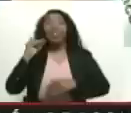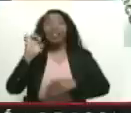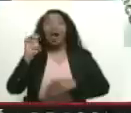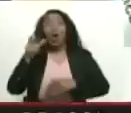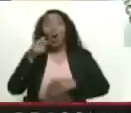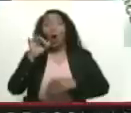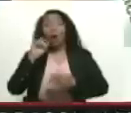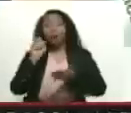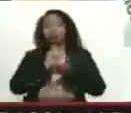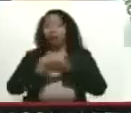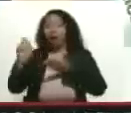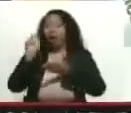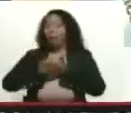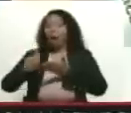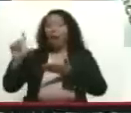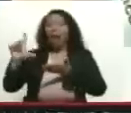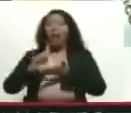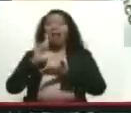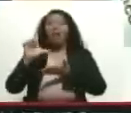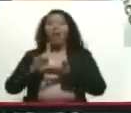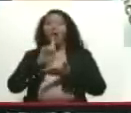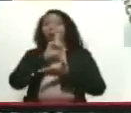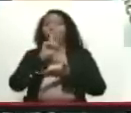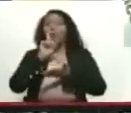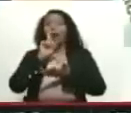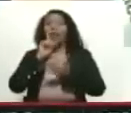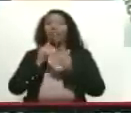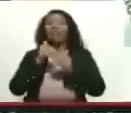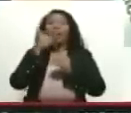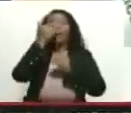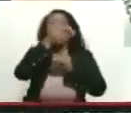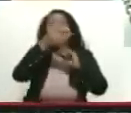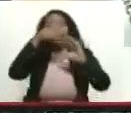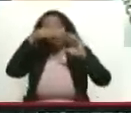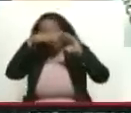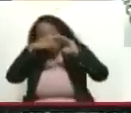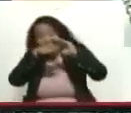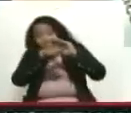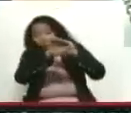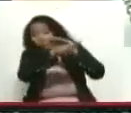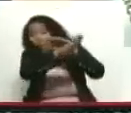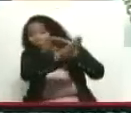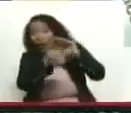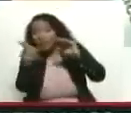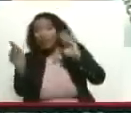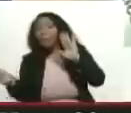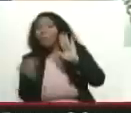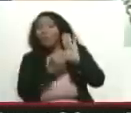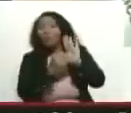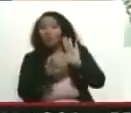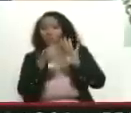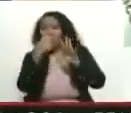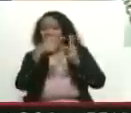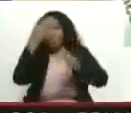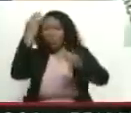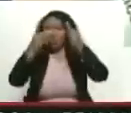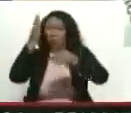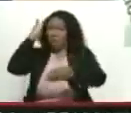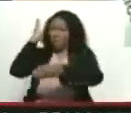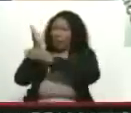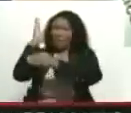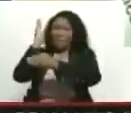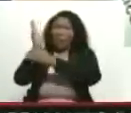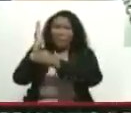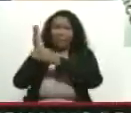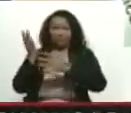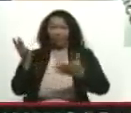escribir un libro llamado Después del Túnel. Se le aplicó cualquier cantidad de juicios